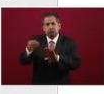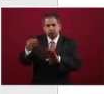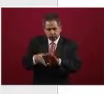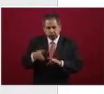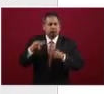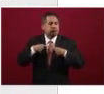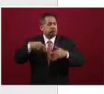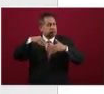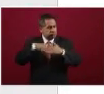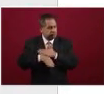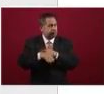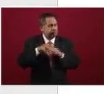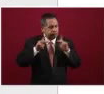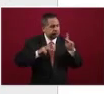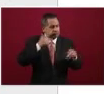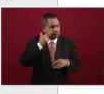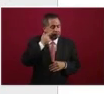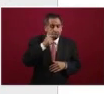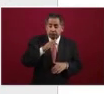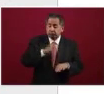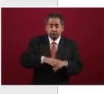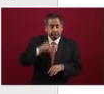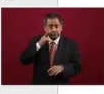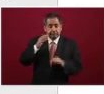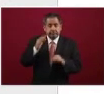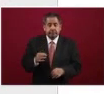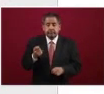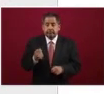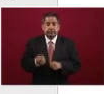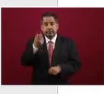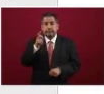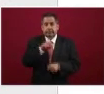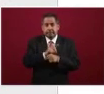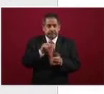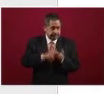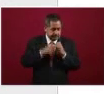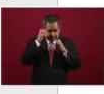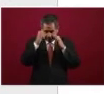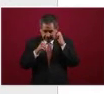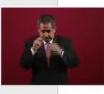gente acudió. El día que más se visitó fue el primer día que se puso la exposición.